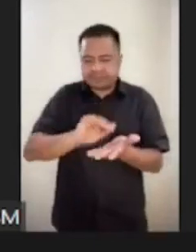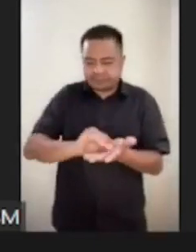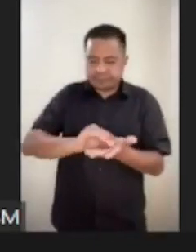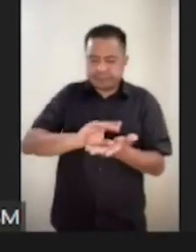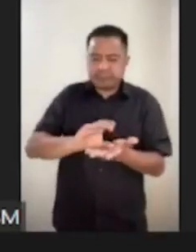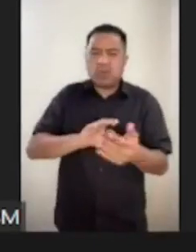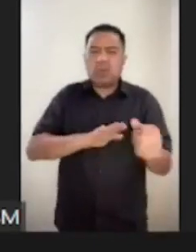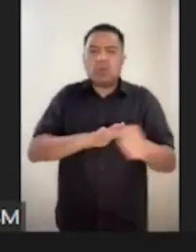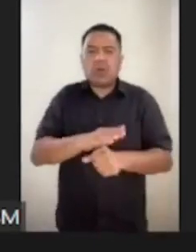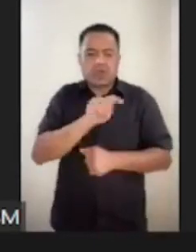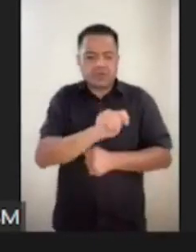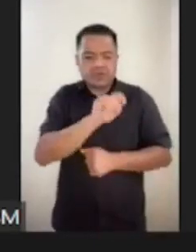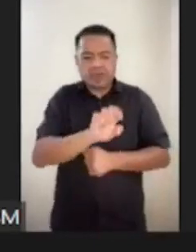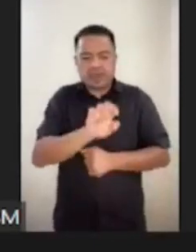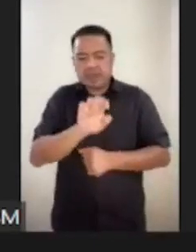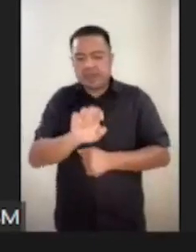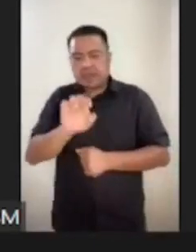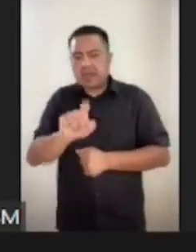clave